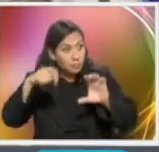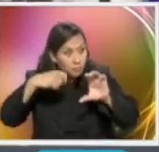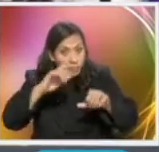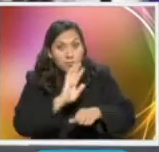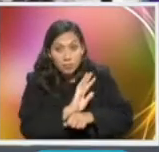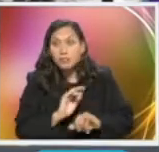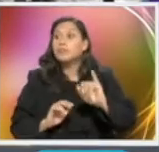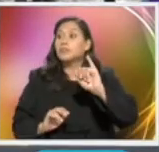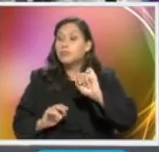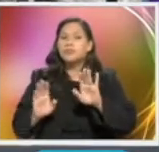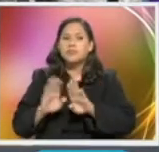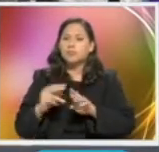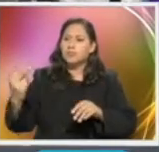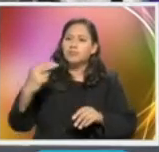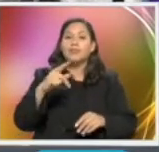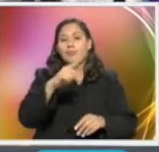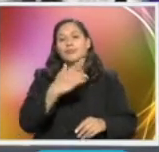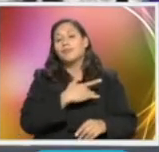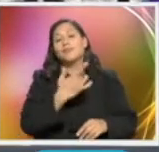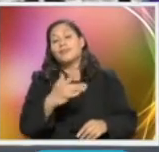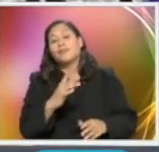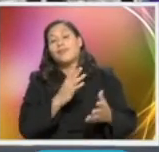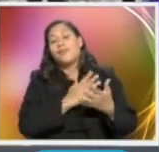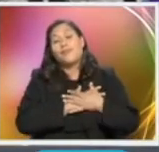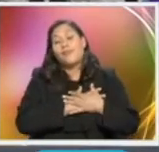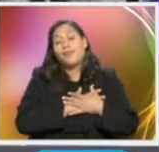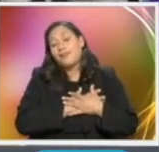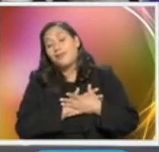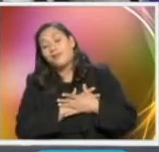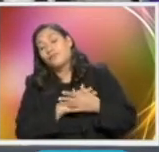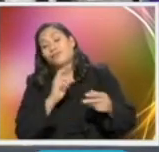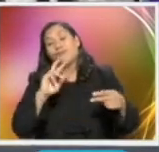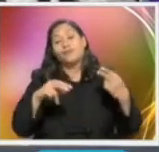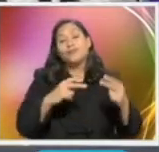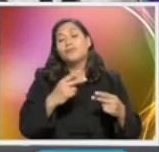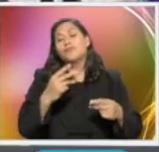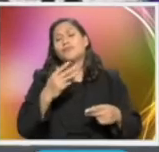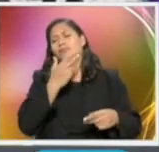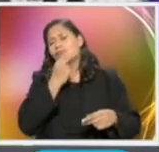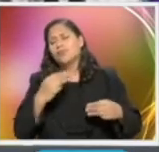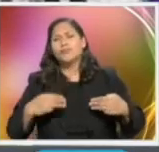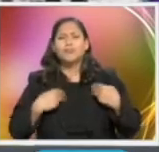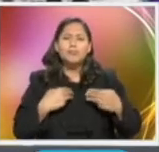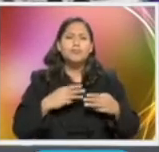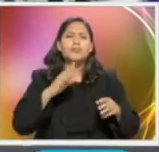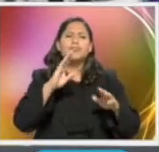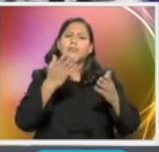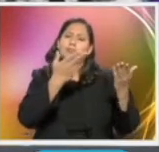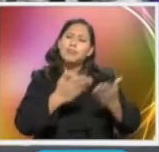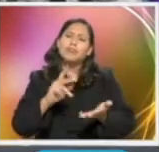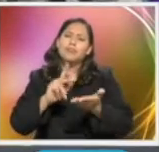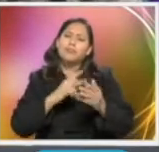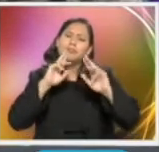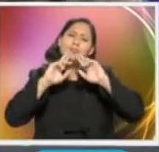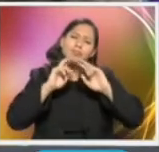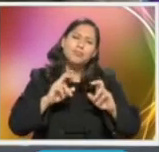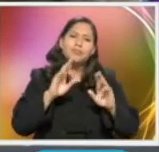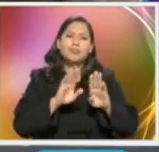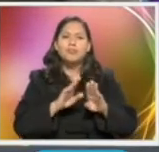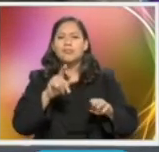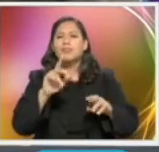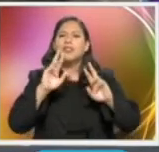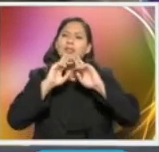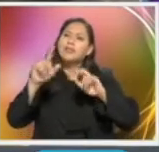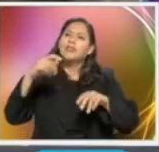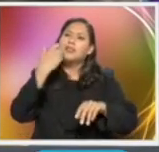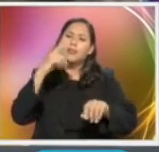las batallas. Así, que era muy romántica. Sí. Entonces ahí te cuentan la historia del muchachito que un día regresa a la hacienda y entonces ve que el hacendado quiere